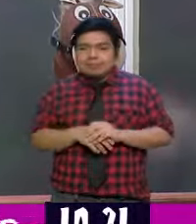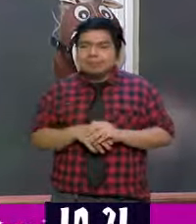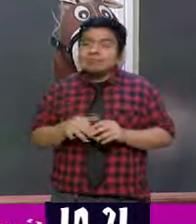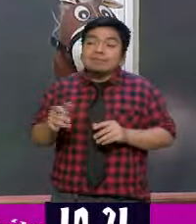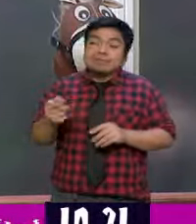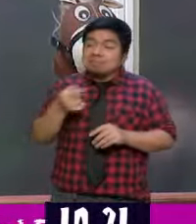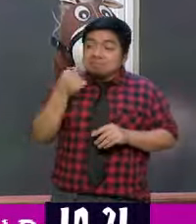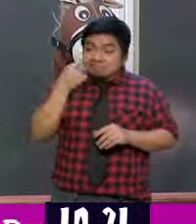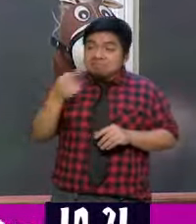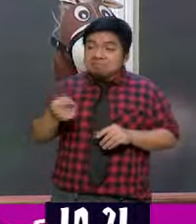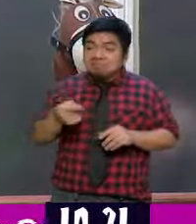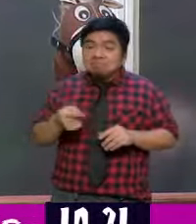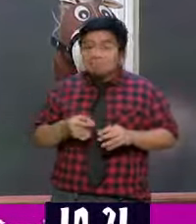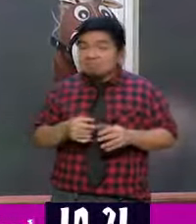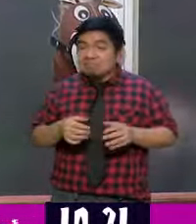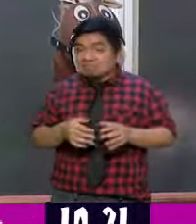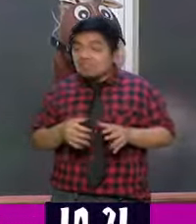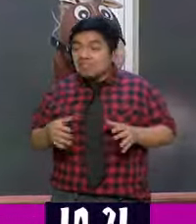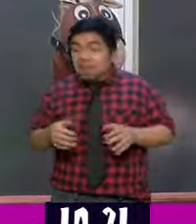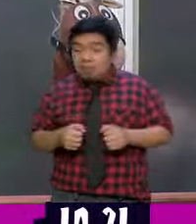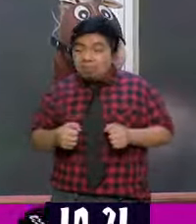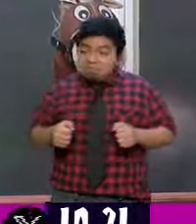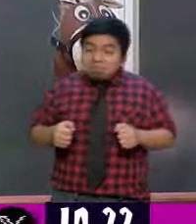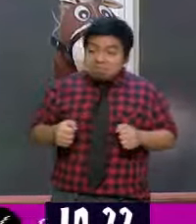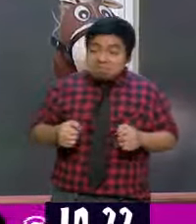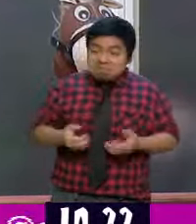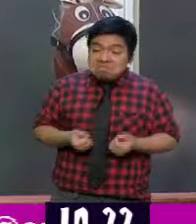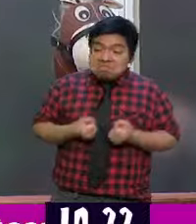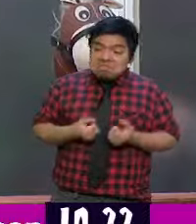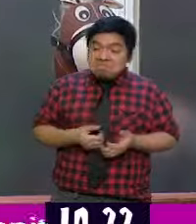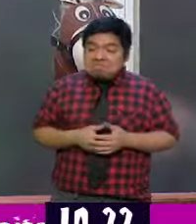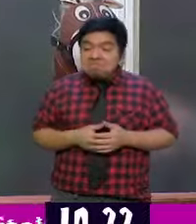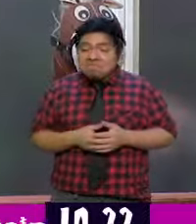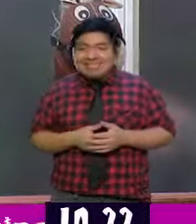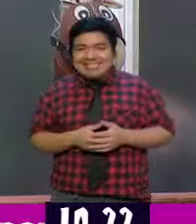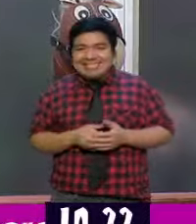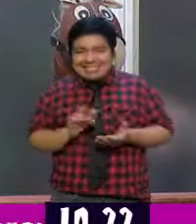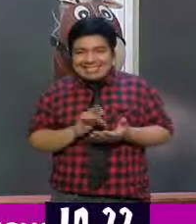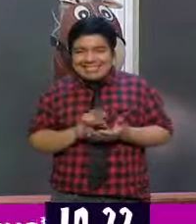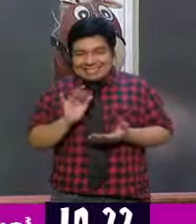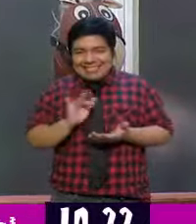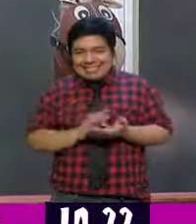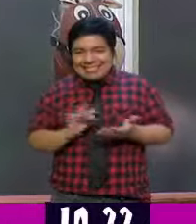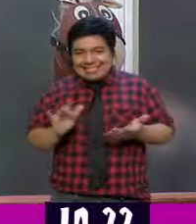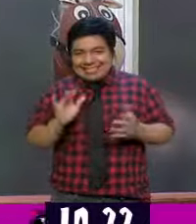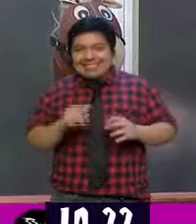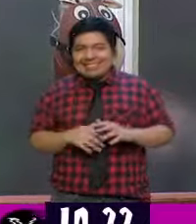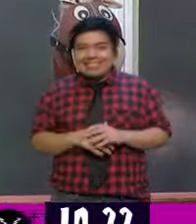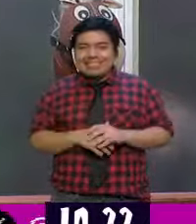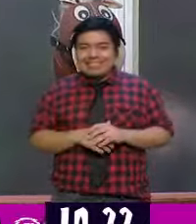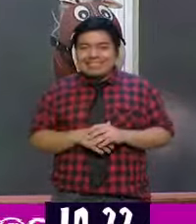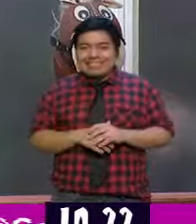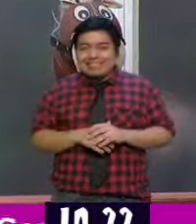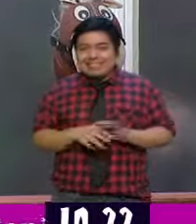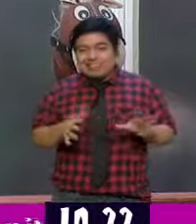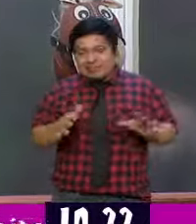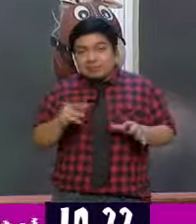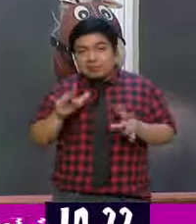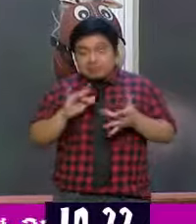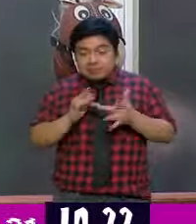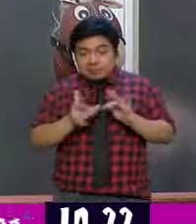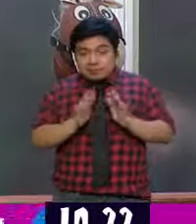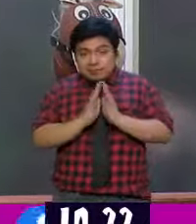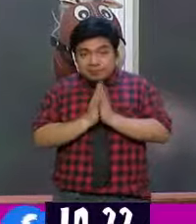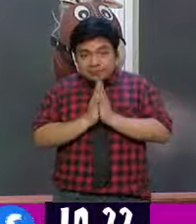mire qué recuperadita está. Sí, te has recuperado. Gracias. En mi pueblo te dicen hermosa. Tú eres mi